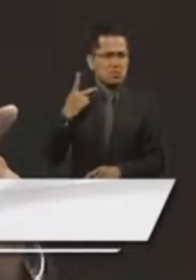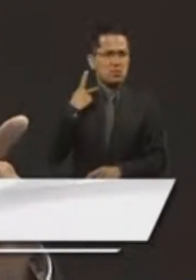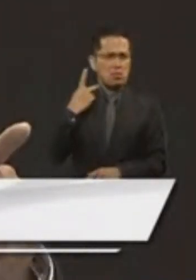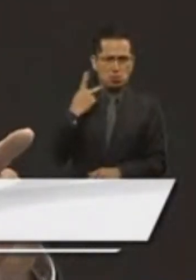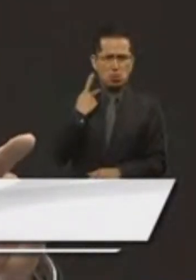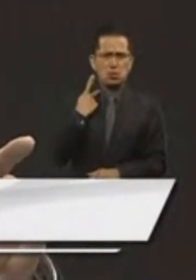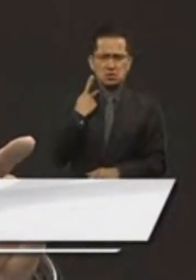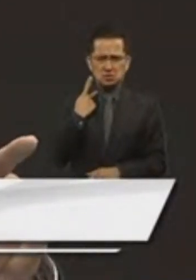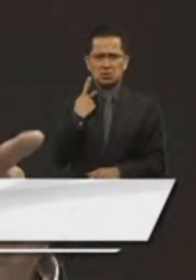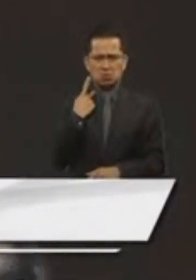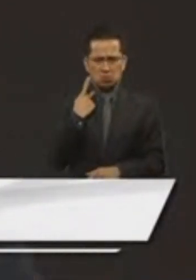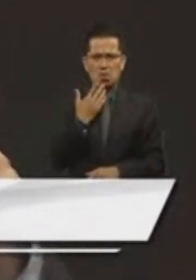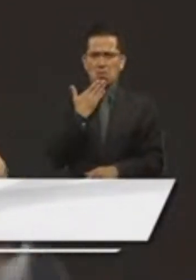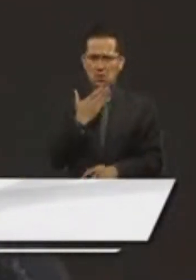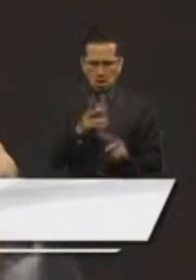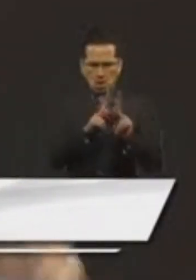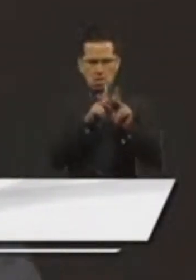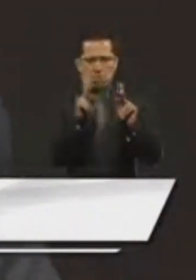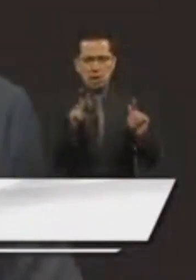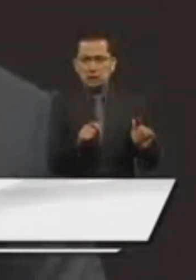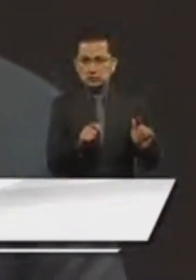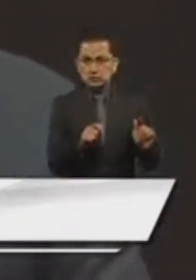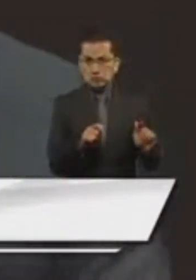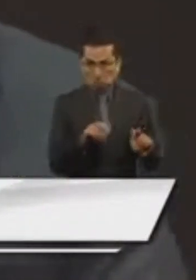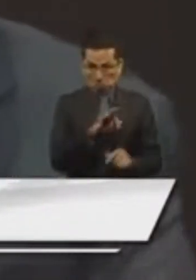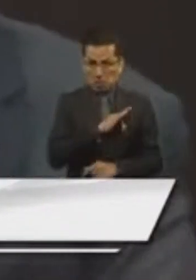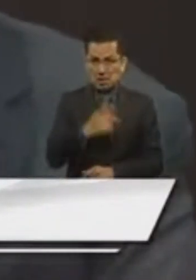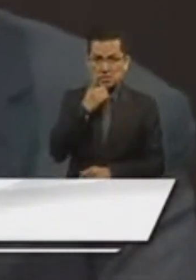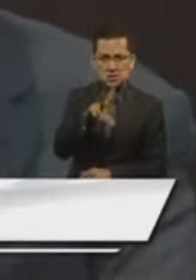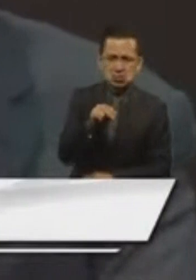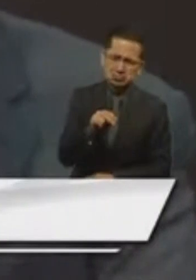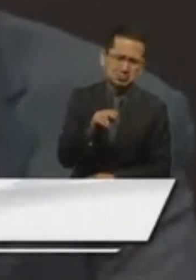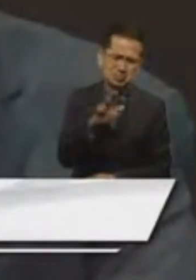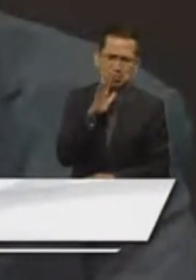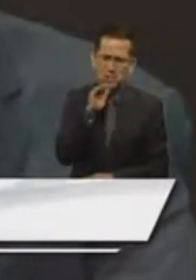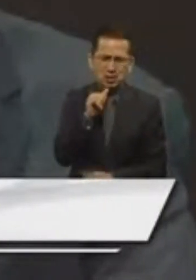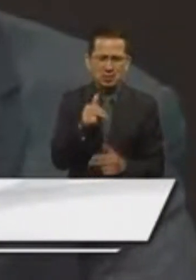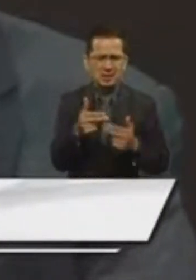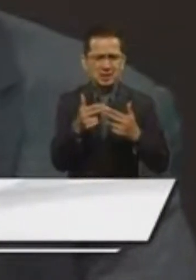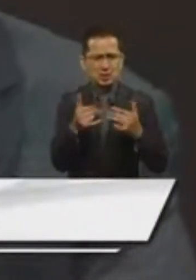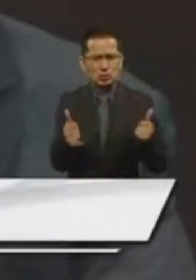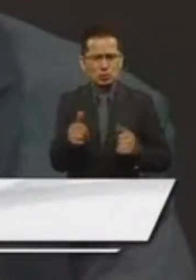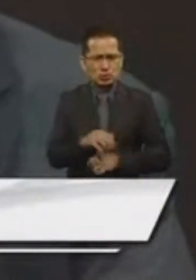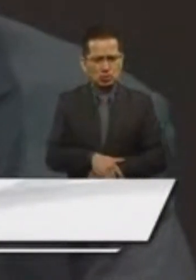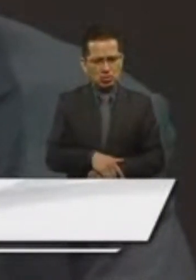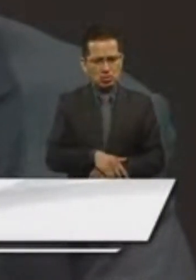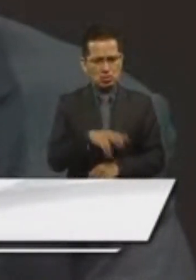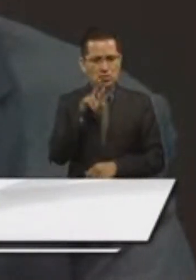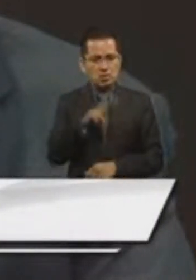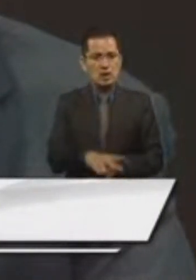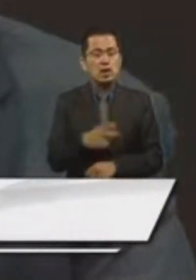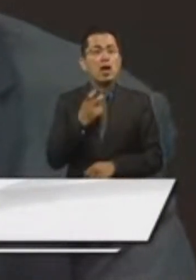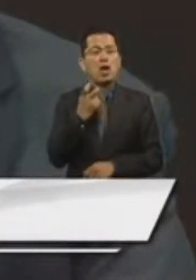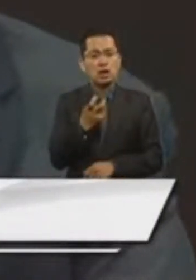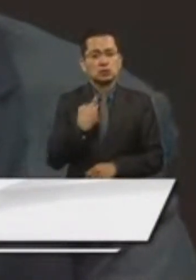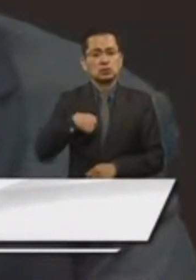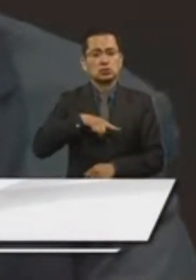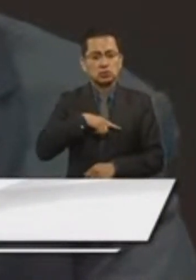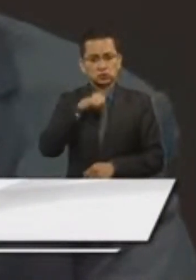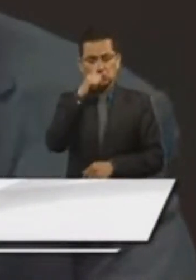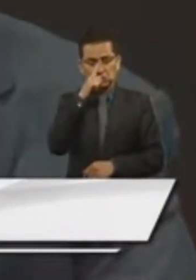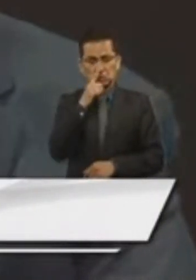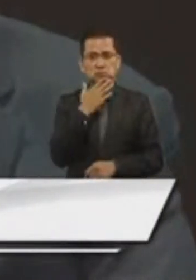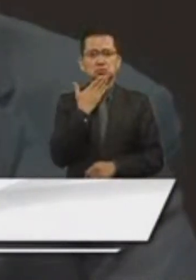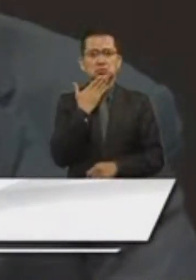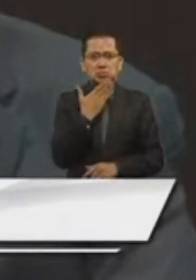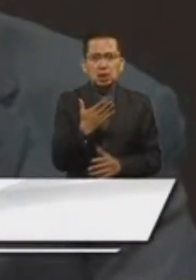somos productos o producto de ese proceso pacífico. Ustedes mismos que forman